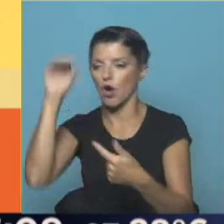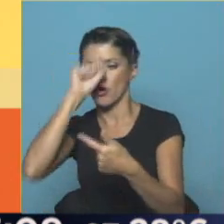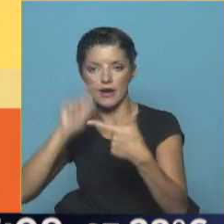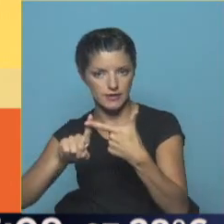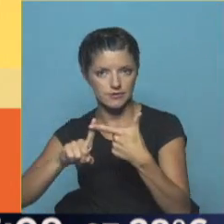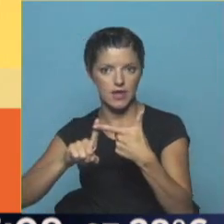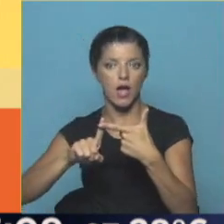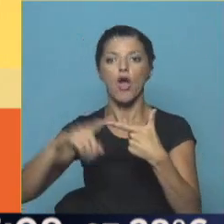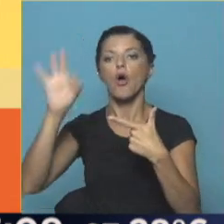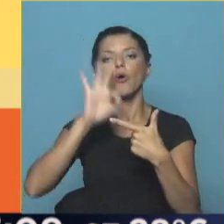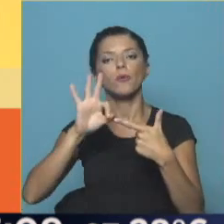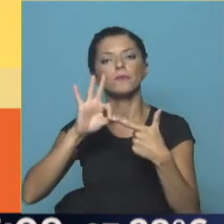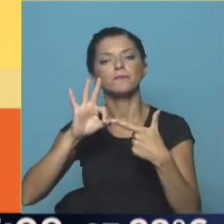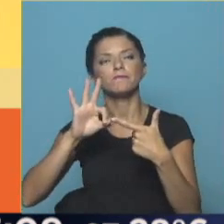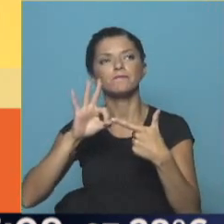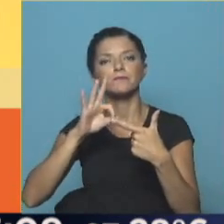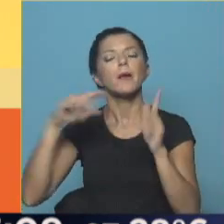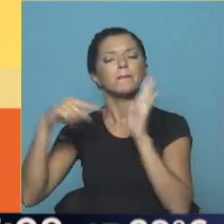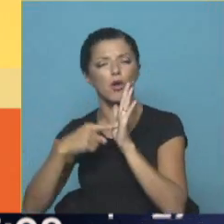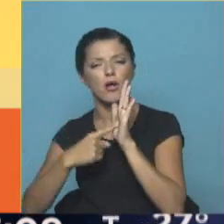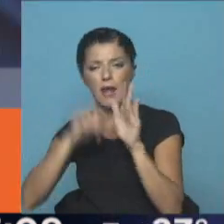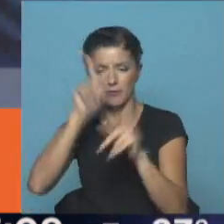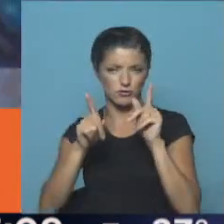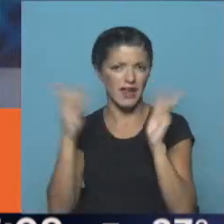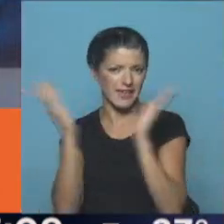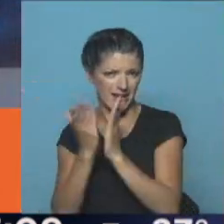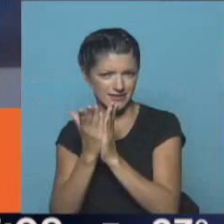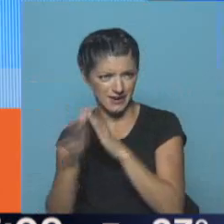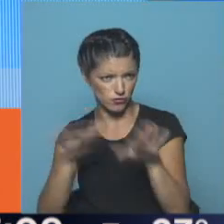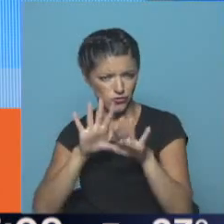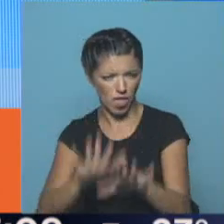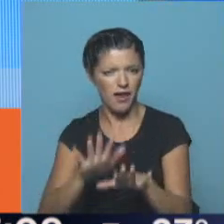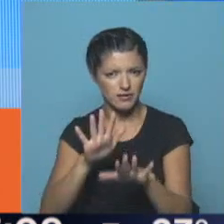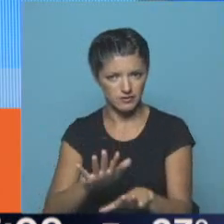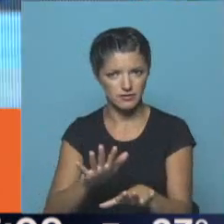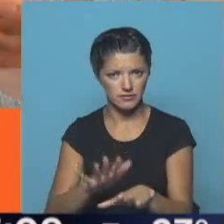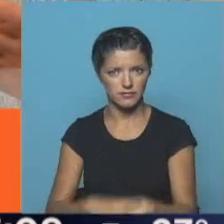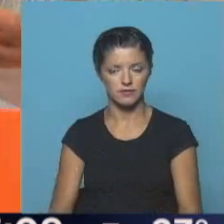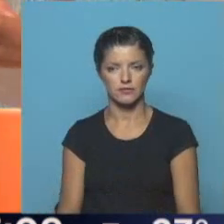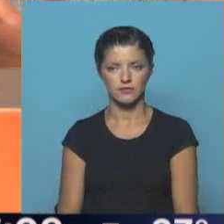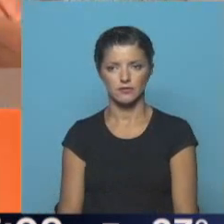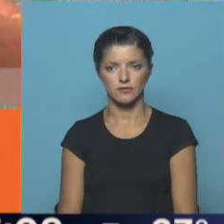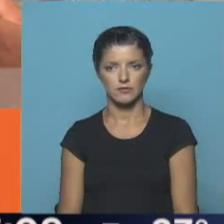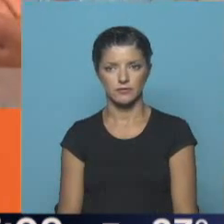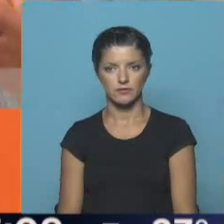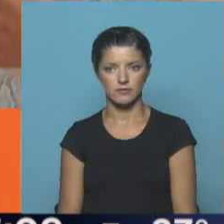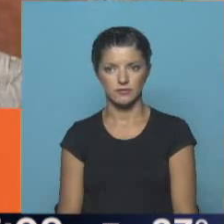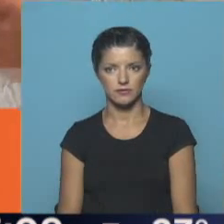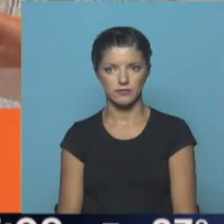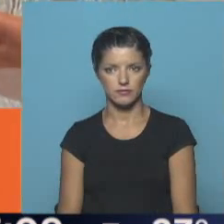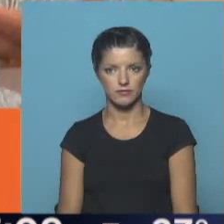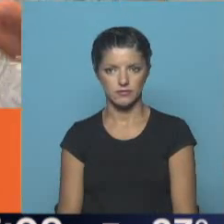los que eventualmente... Pero estos analistas que están proponiendo esta situación, esta suerte de